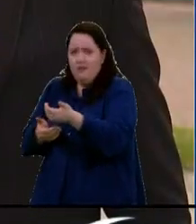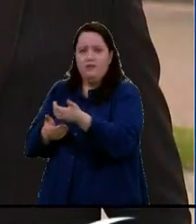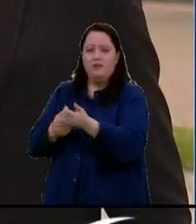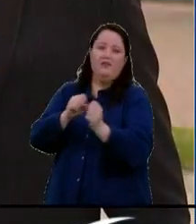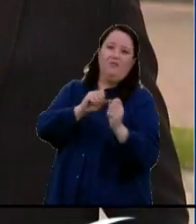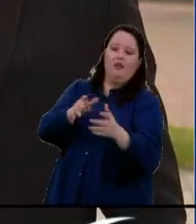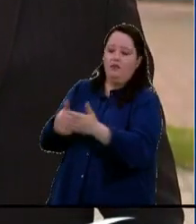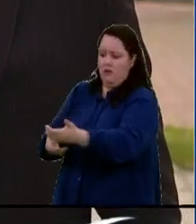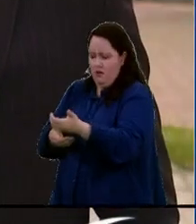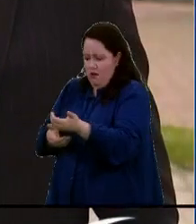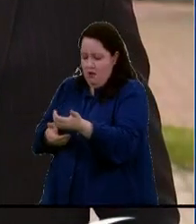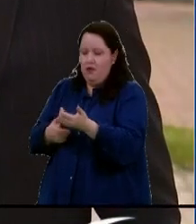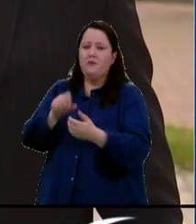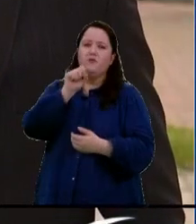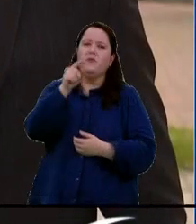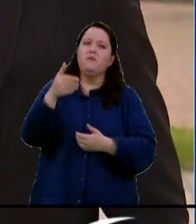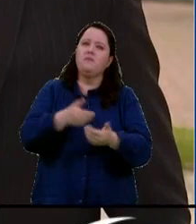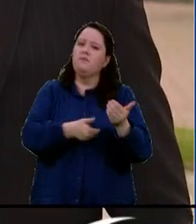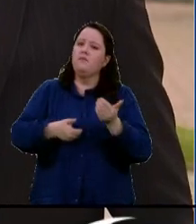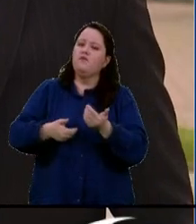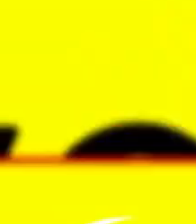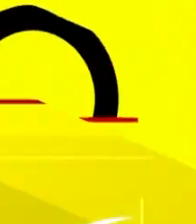Cómo está la bebé